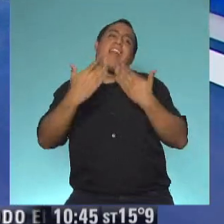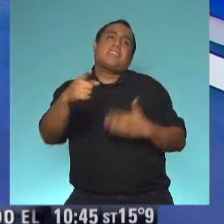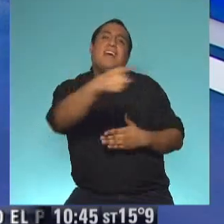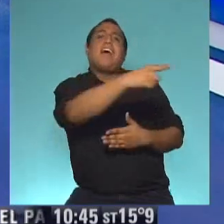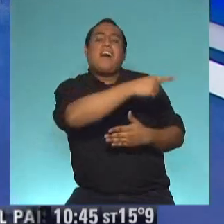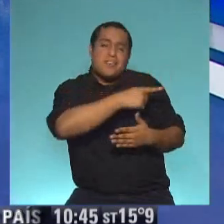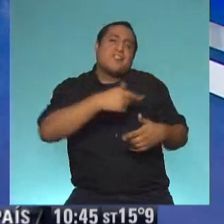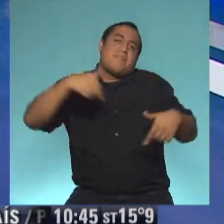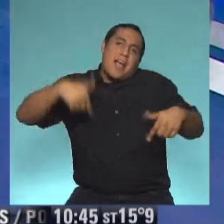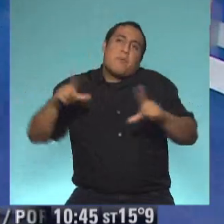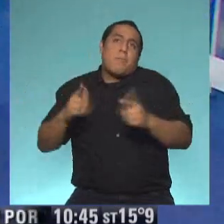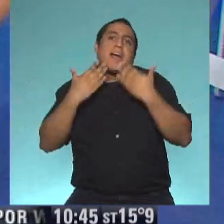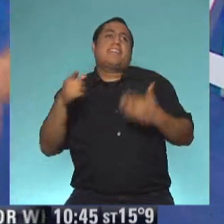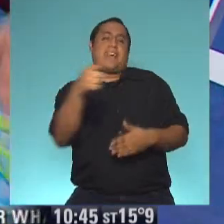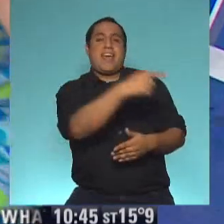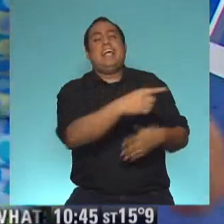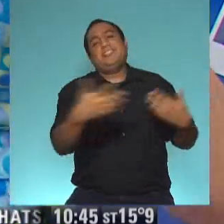maravillosa gente